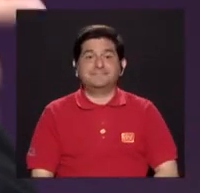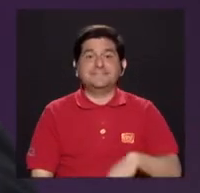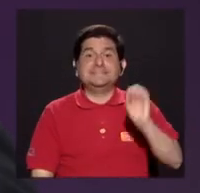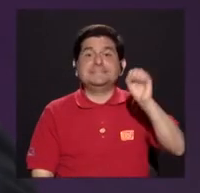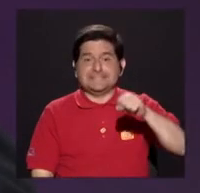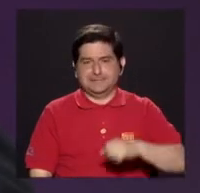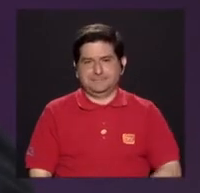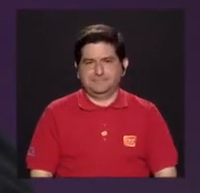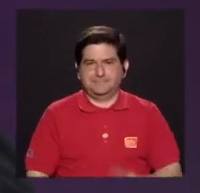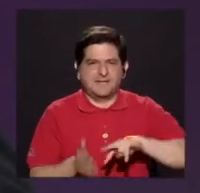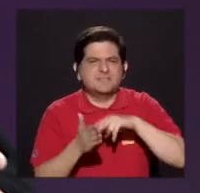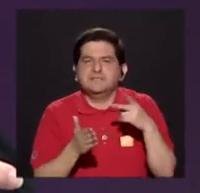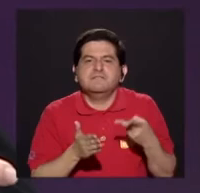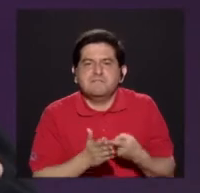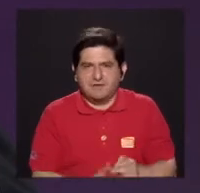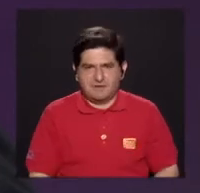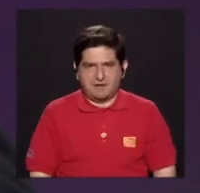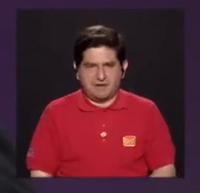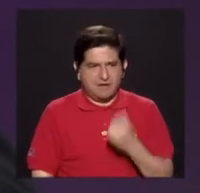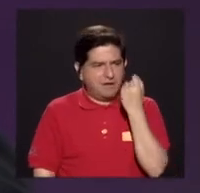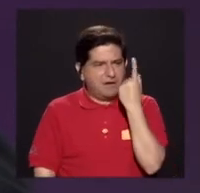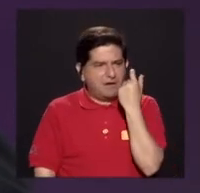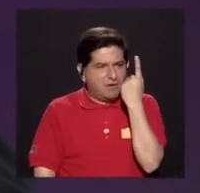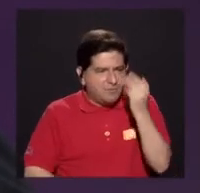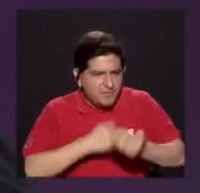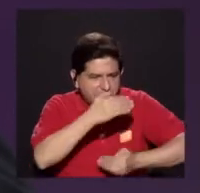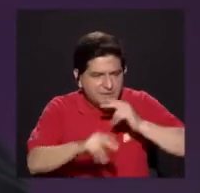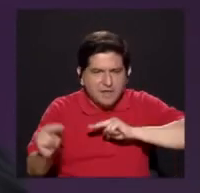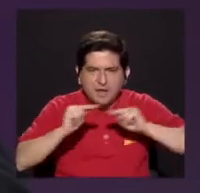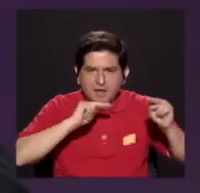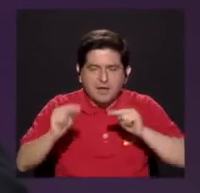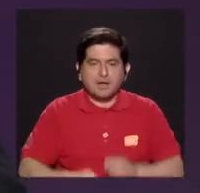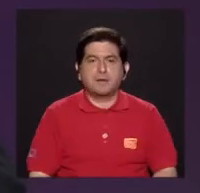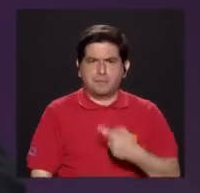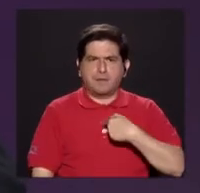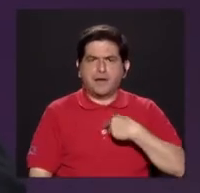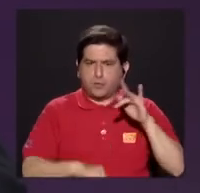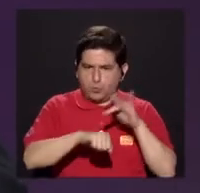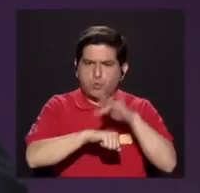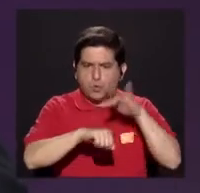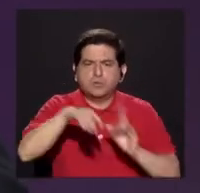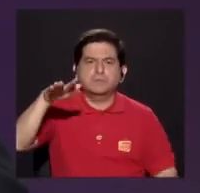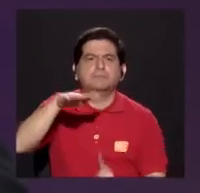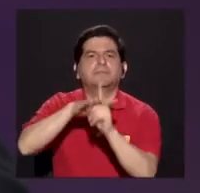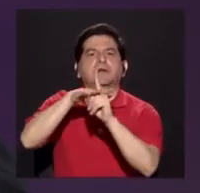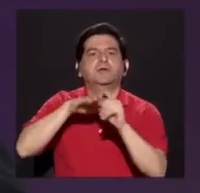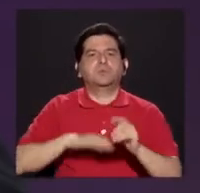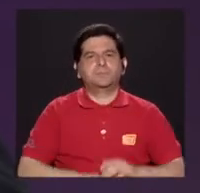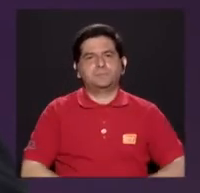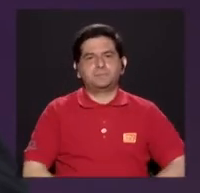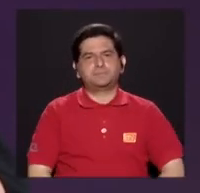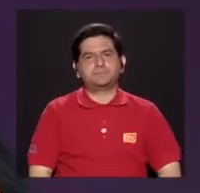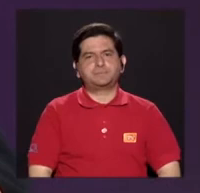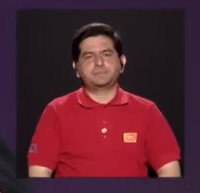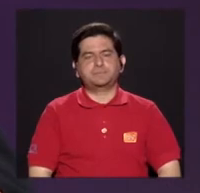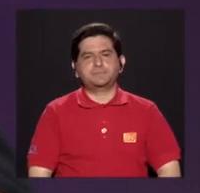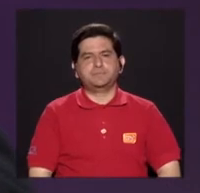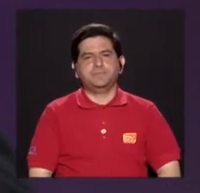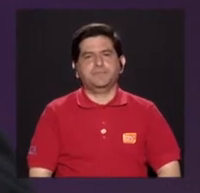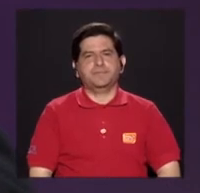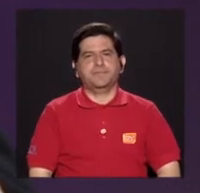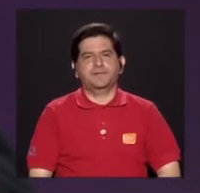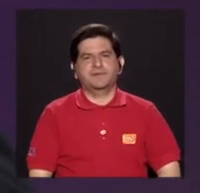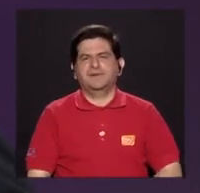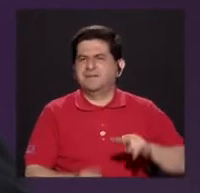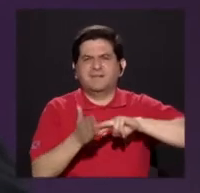pero eso significa que hay que entender cómo se dan las negociaciones para llegar temprano, ¿verdad? Entonces,